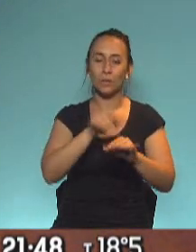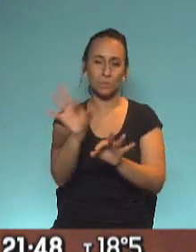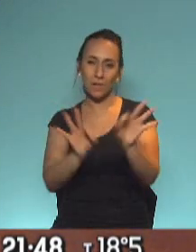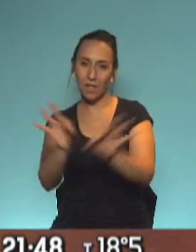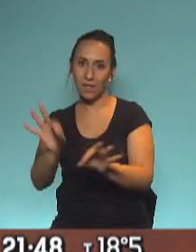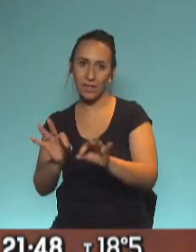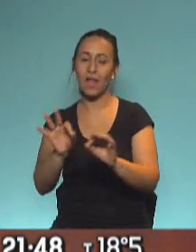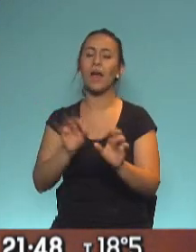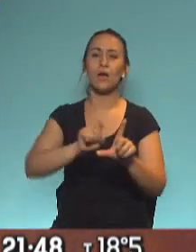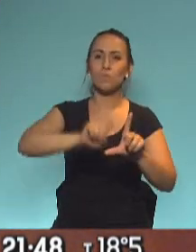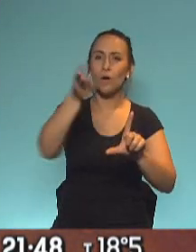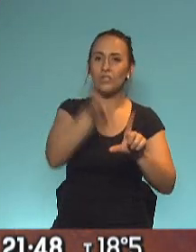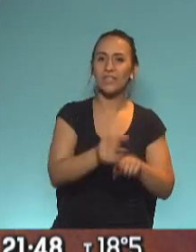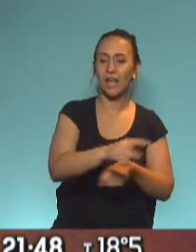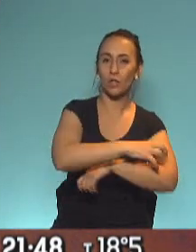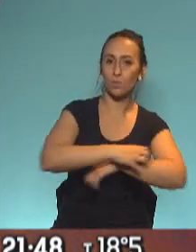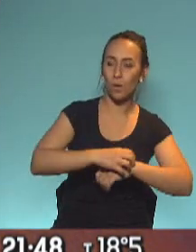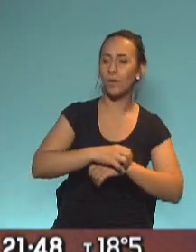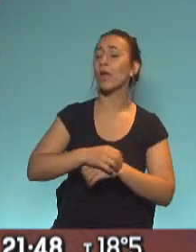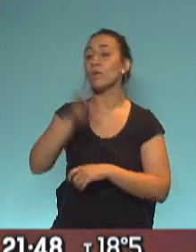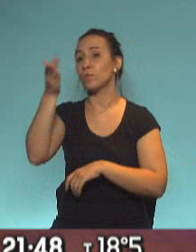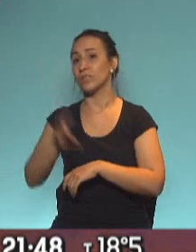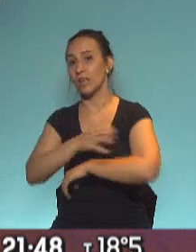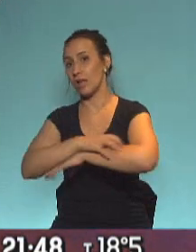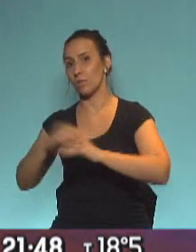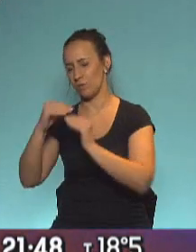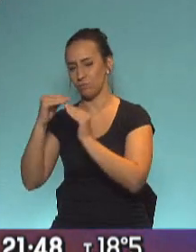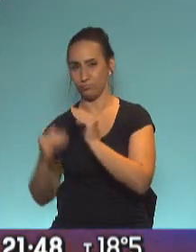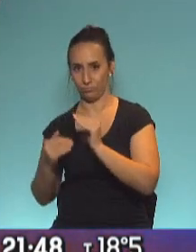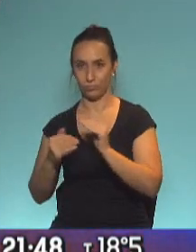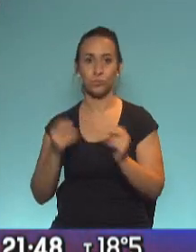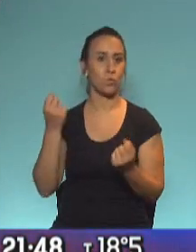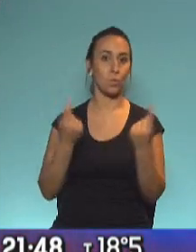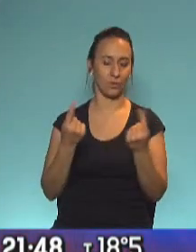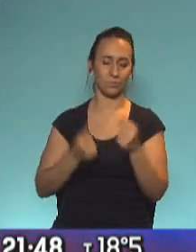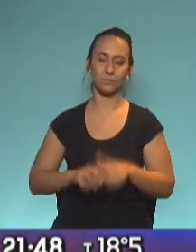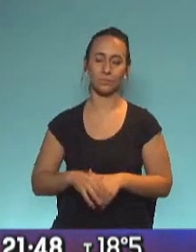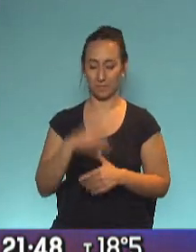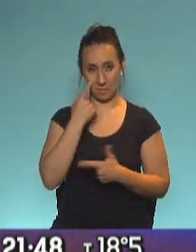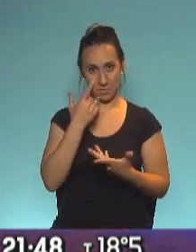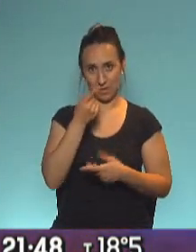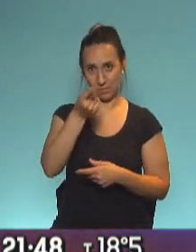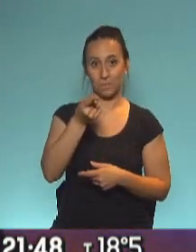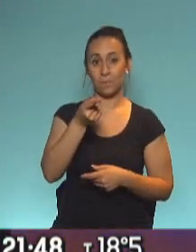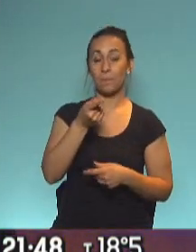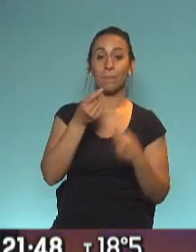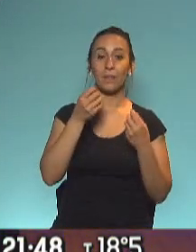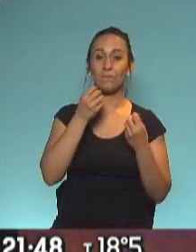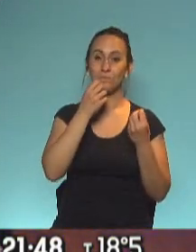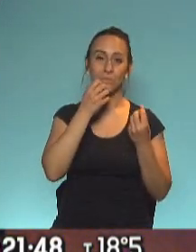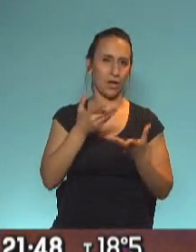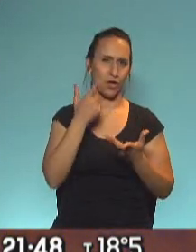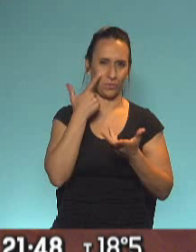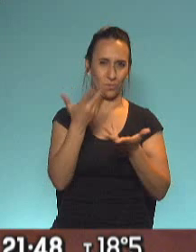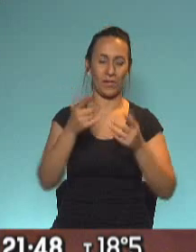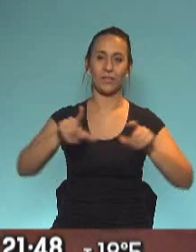la indigencia. Quien no cumple estas canastas está abajo de una o debajo de la otra. Mira, te vamos a mostrar mejor de qué es lo que estamos